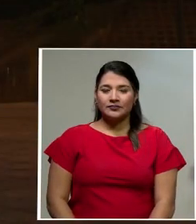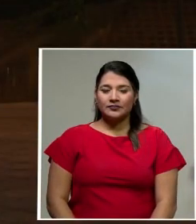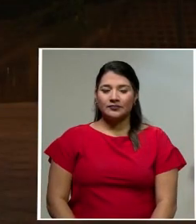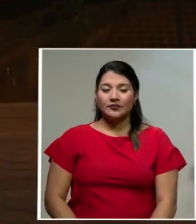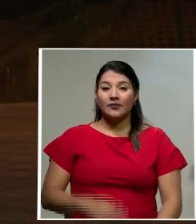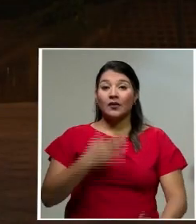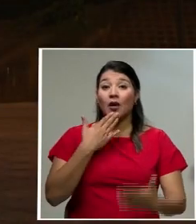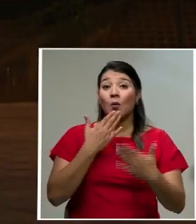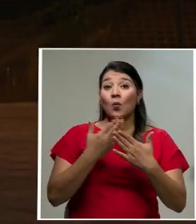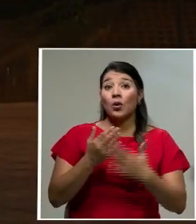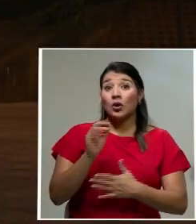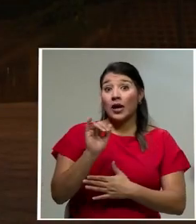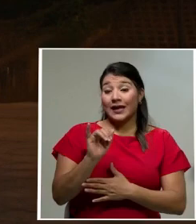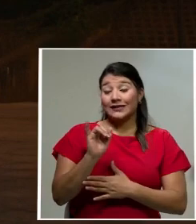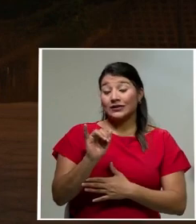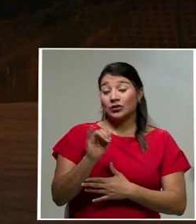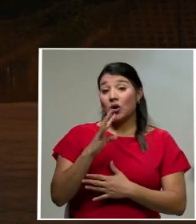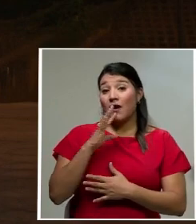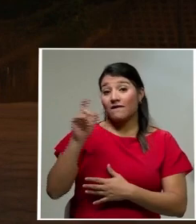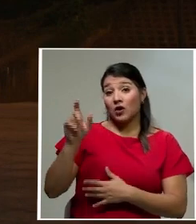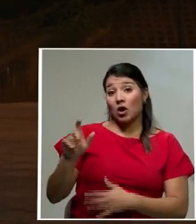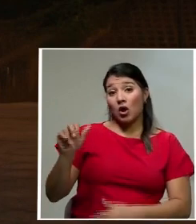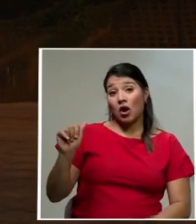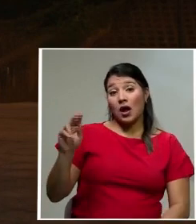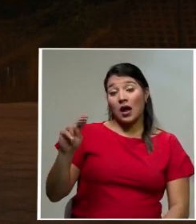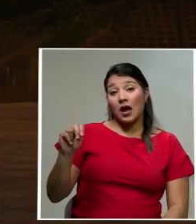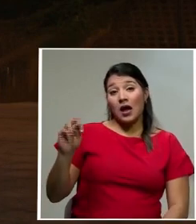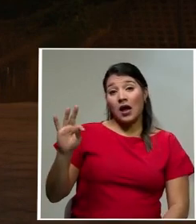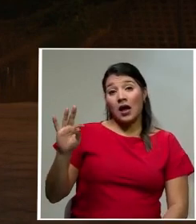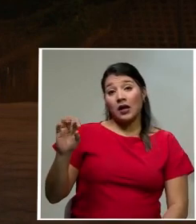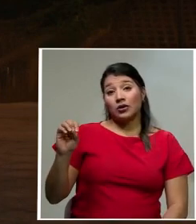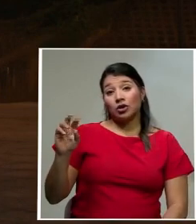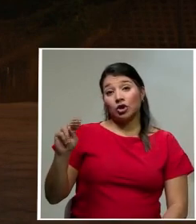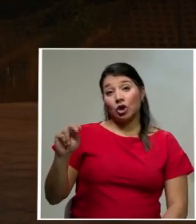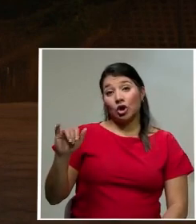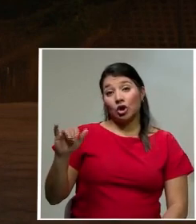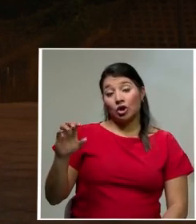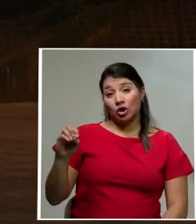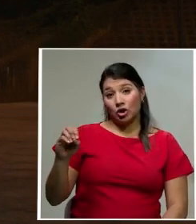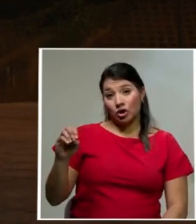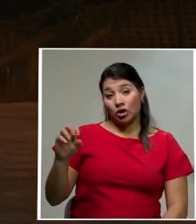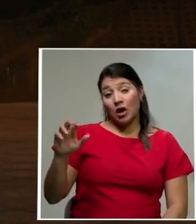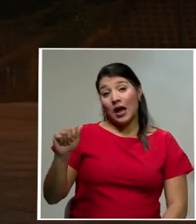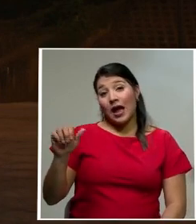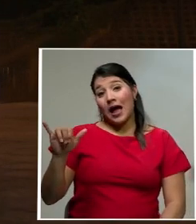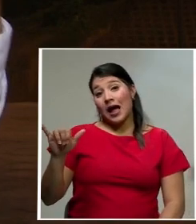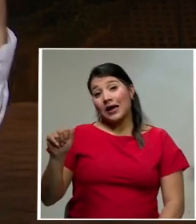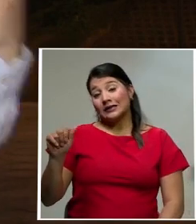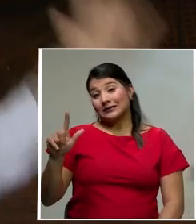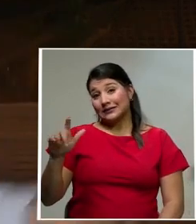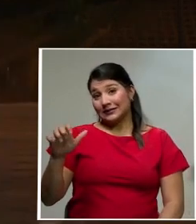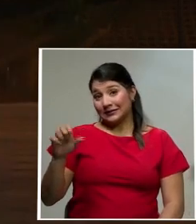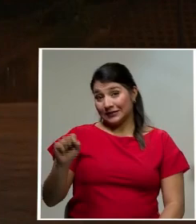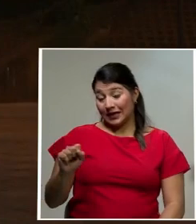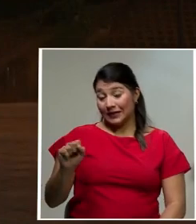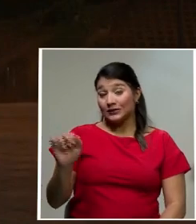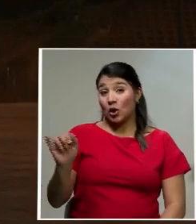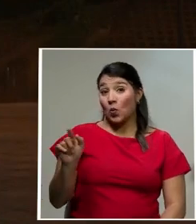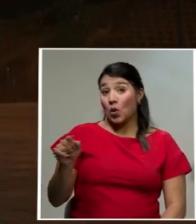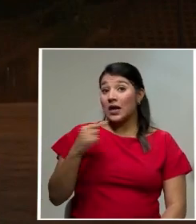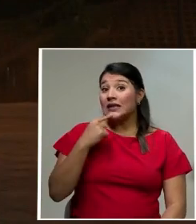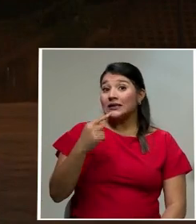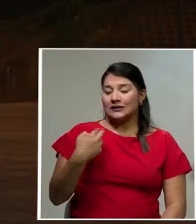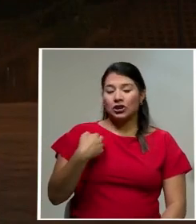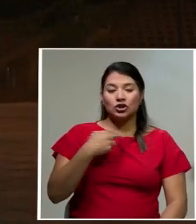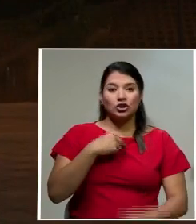Bueno, estas son las palabras de don Antonio Ayales con respecto a este tema. Como lo dice, estaremos nosotros